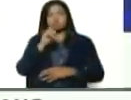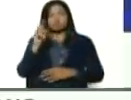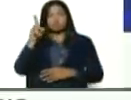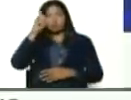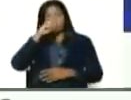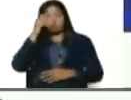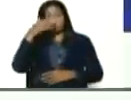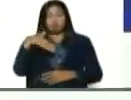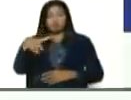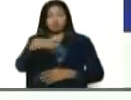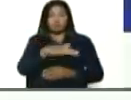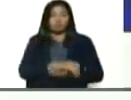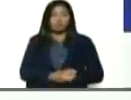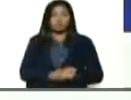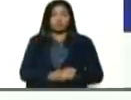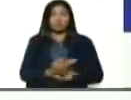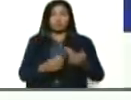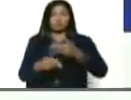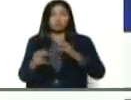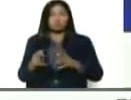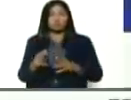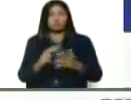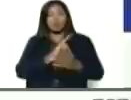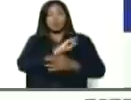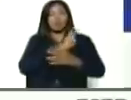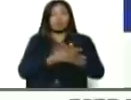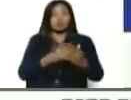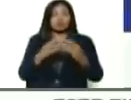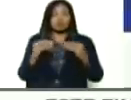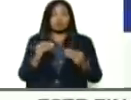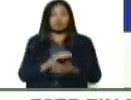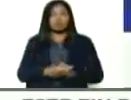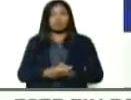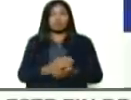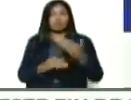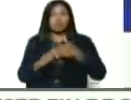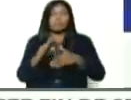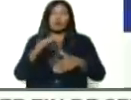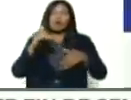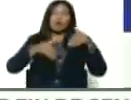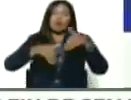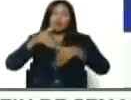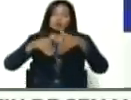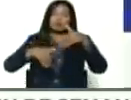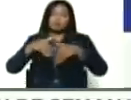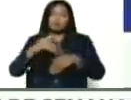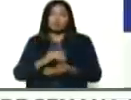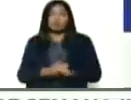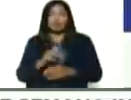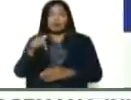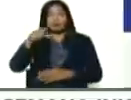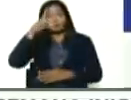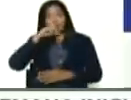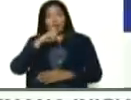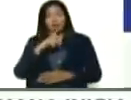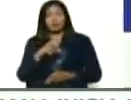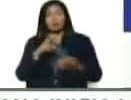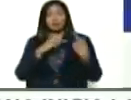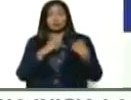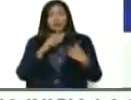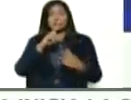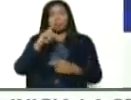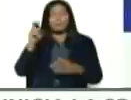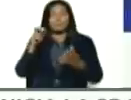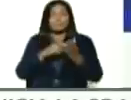pueblos construyendo la gran fuerza vamos a la selección es la que corresponde este año 2021